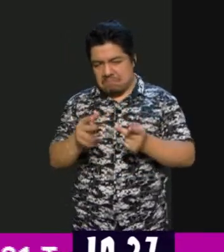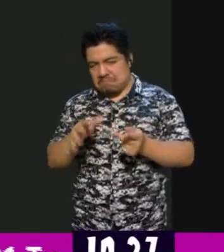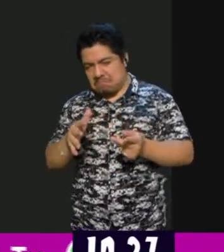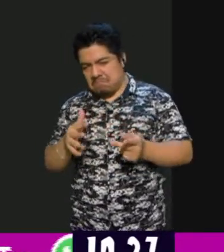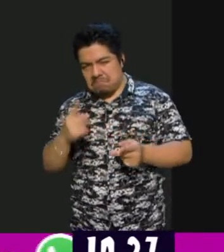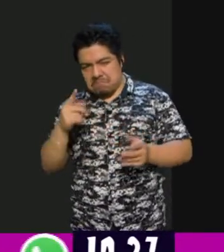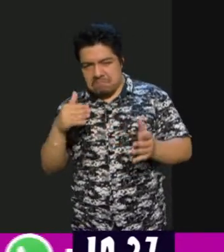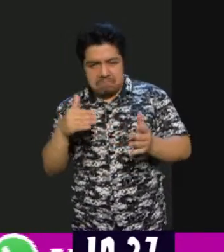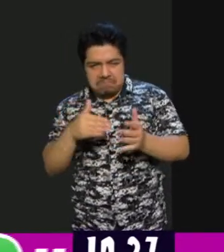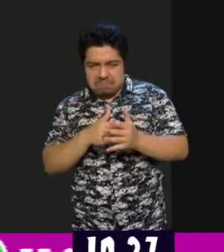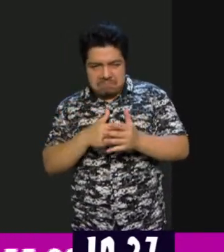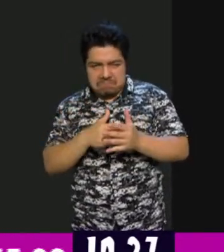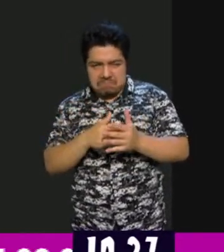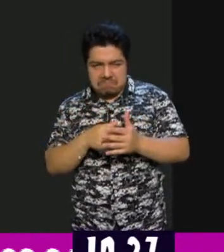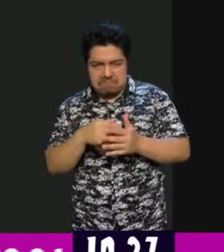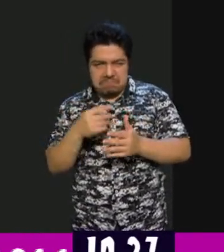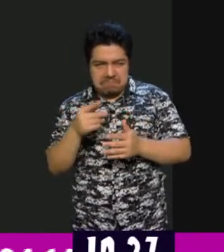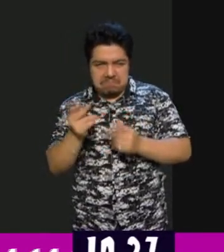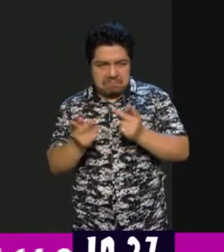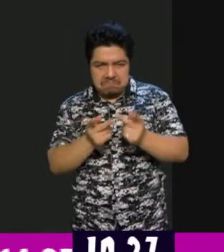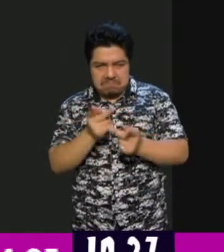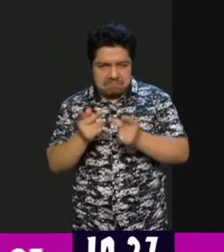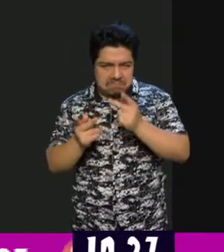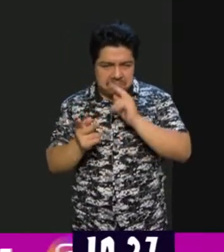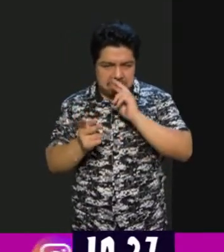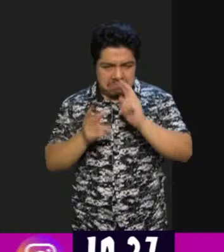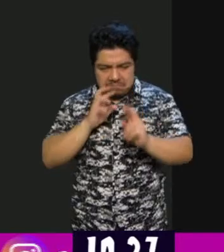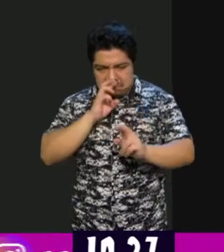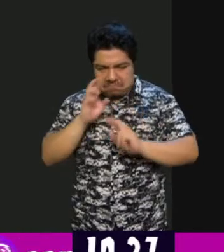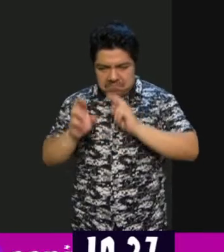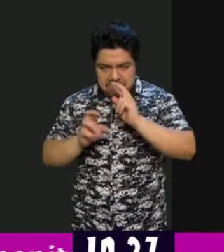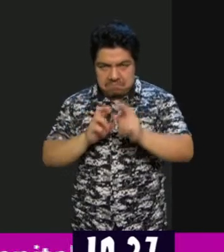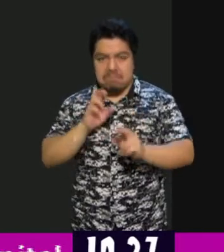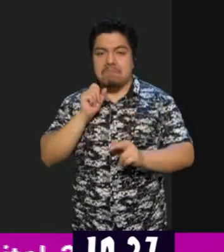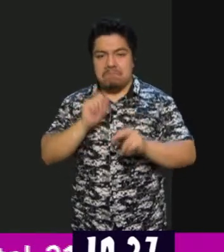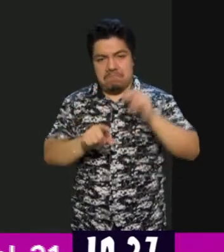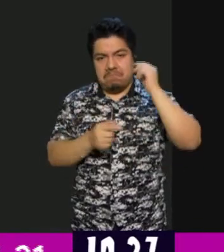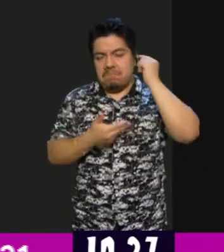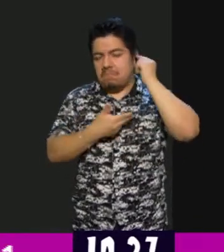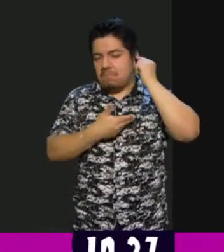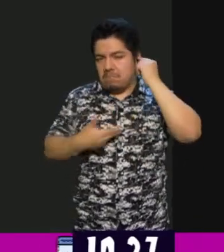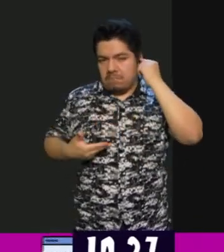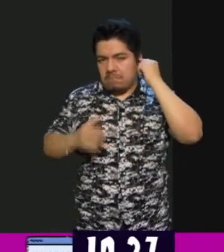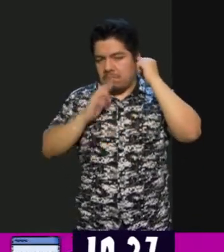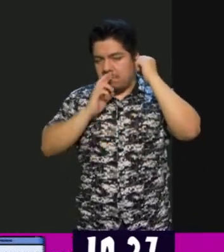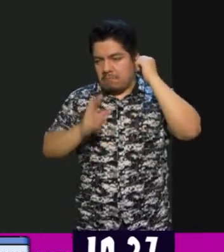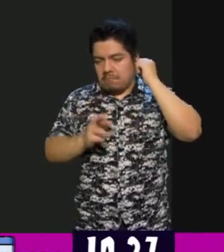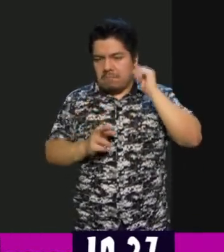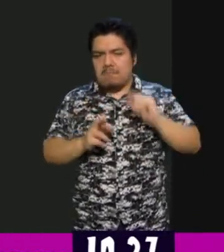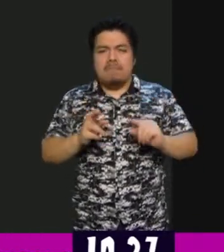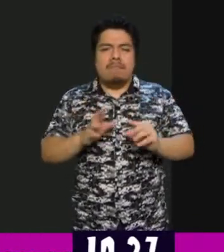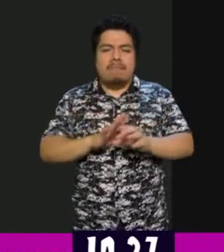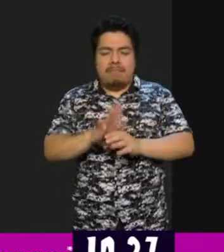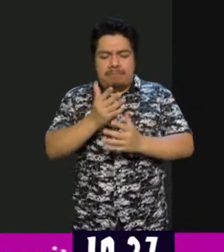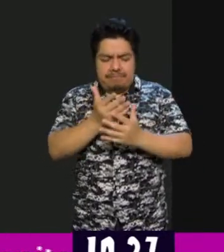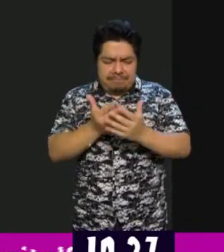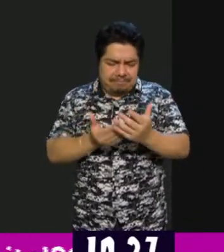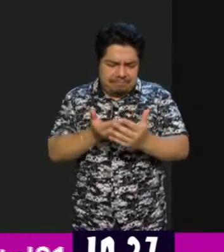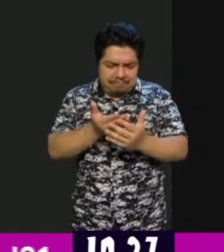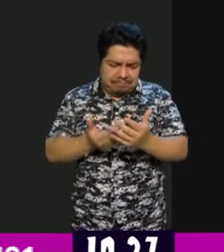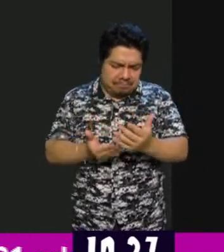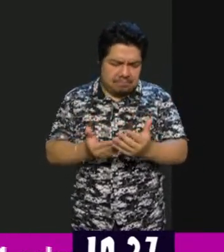son 1000 preguntas y, por supuesto, respuestas del presidente del Ejecutivo. ¿Y qué te llevas, Marco Antonio?